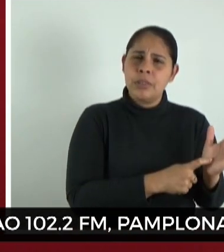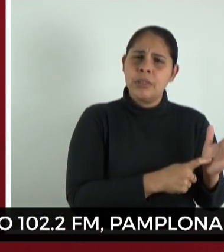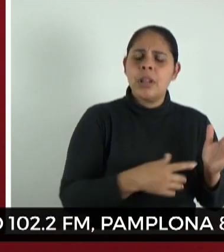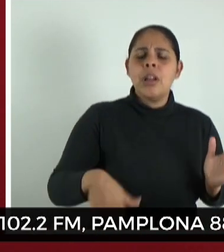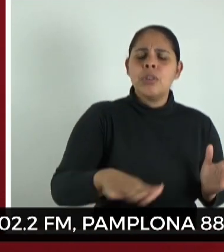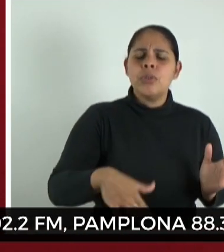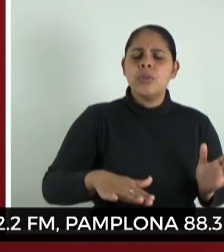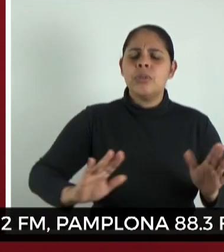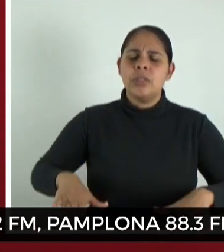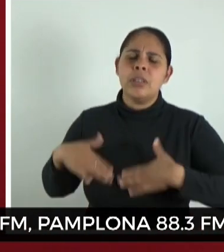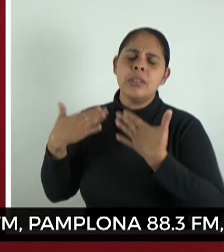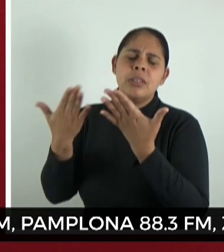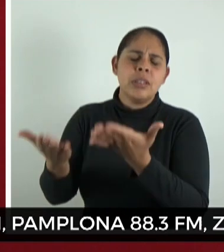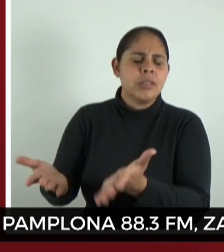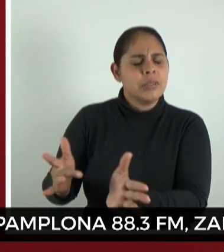Jesucristo.